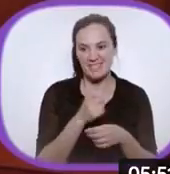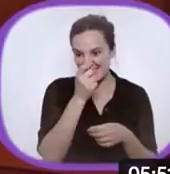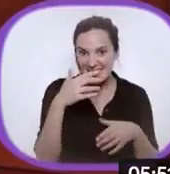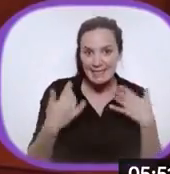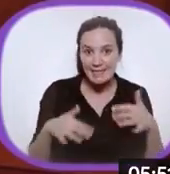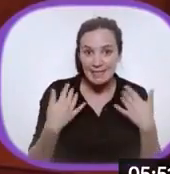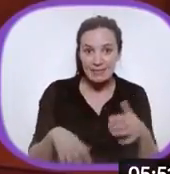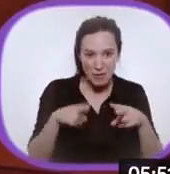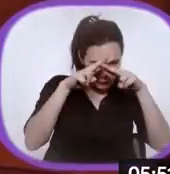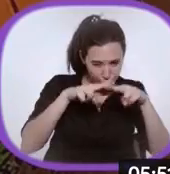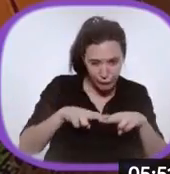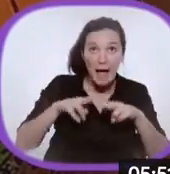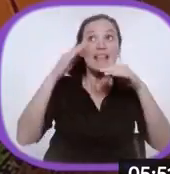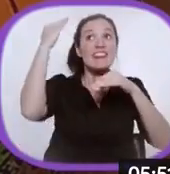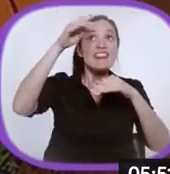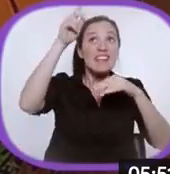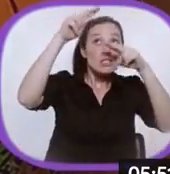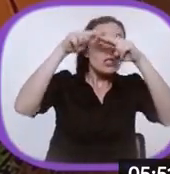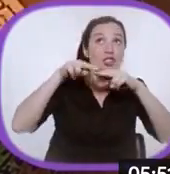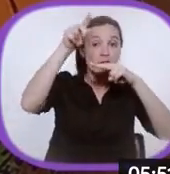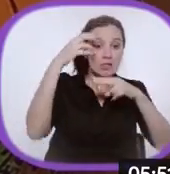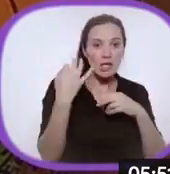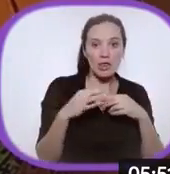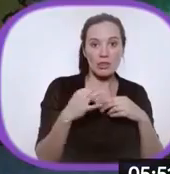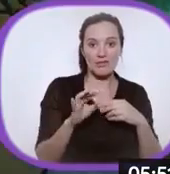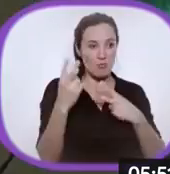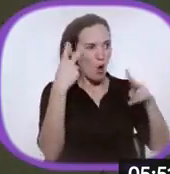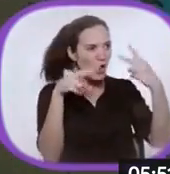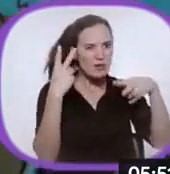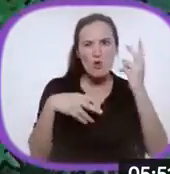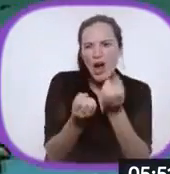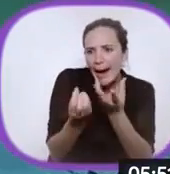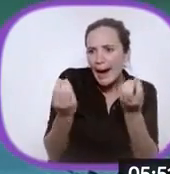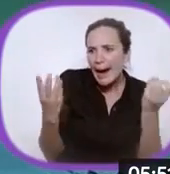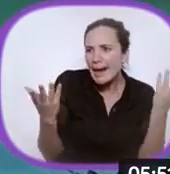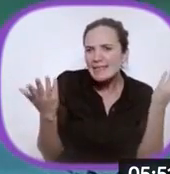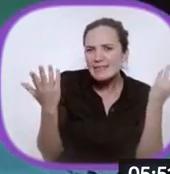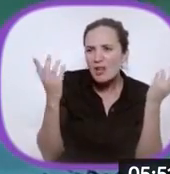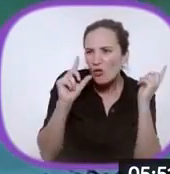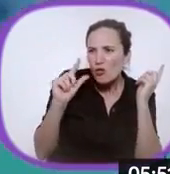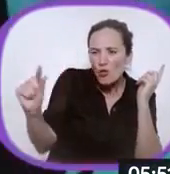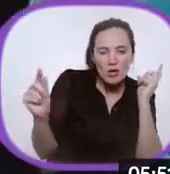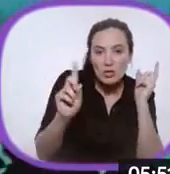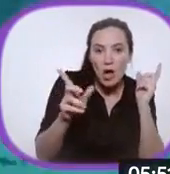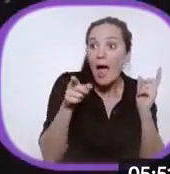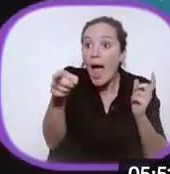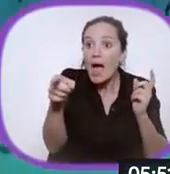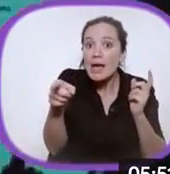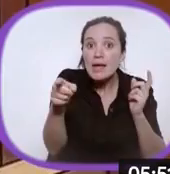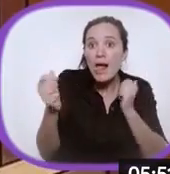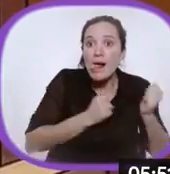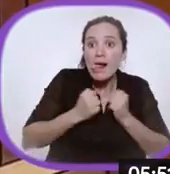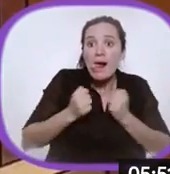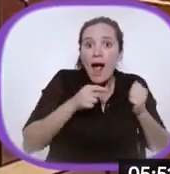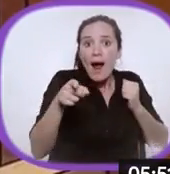¡Pronto! ¡Debemos revisar el techo! ¡Revisen el techo! ¡Busquen en los jardines! ¡Quien sea no debe estar lejos! ¡Allí está!